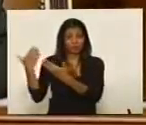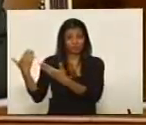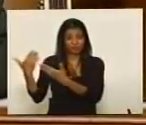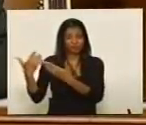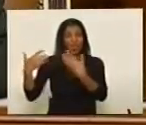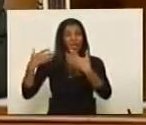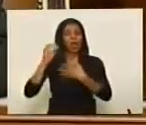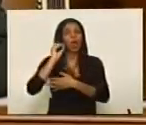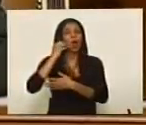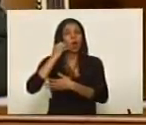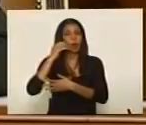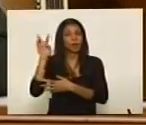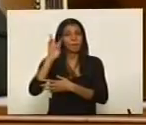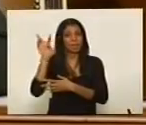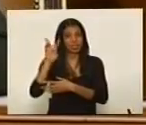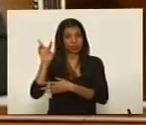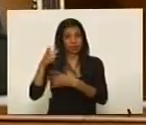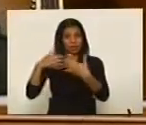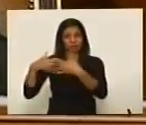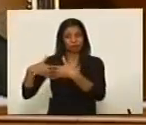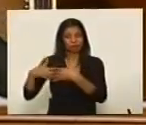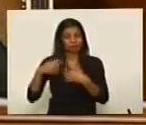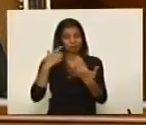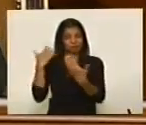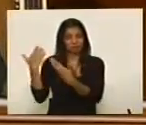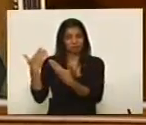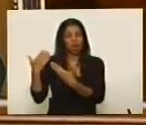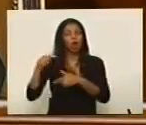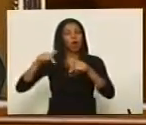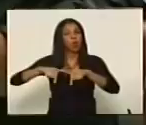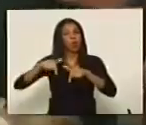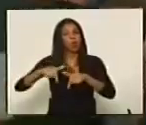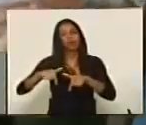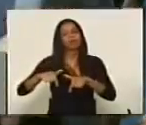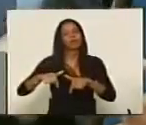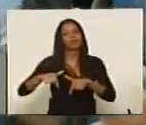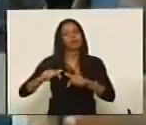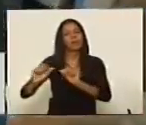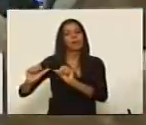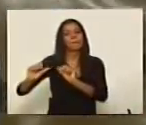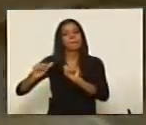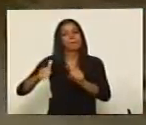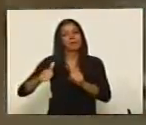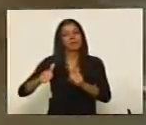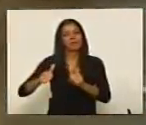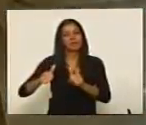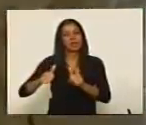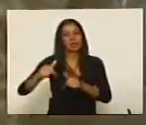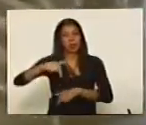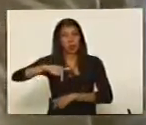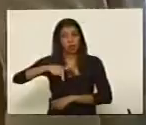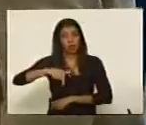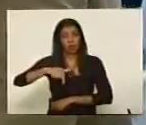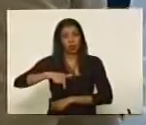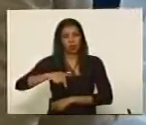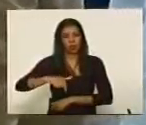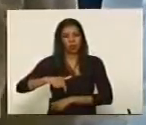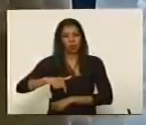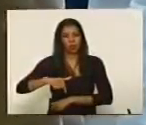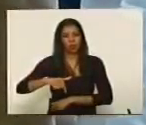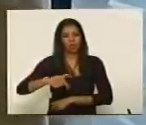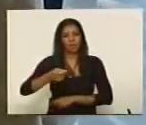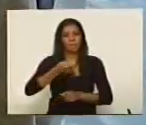Productiva Venezolana. Hoy se inició, el proceso que se inició hoy en su